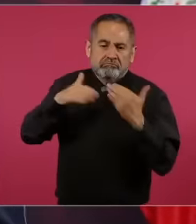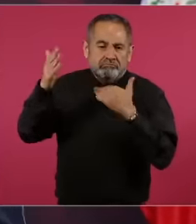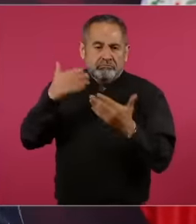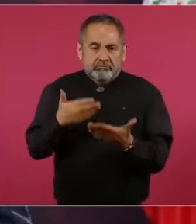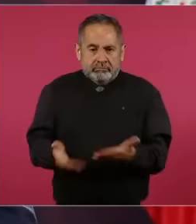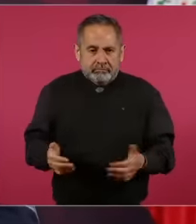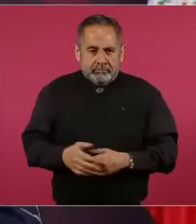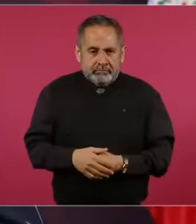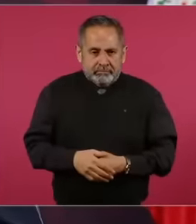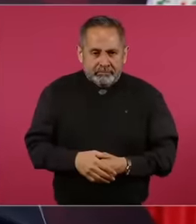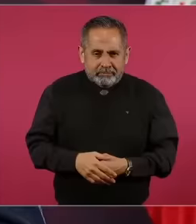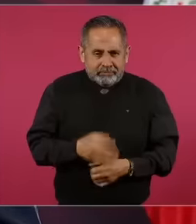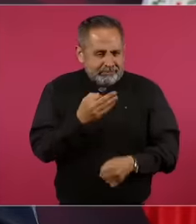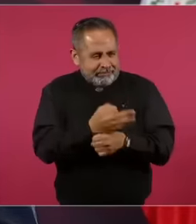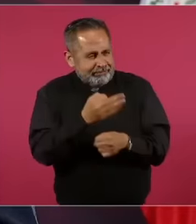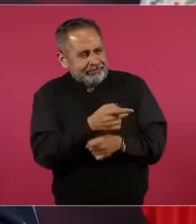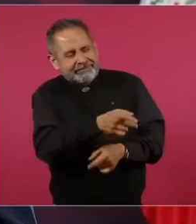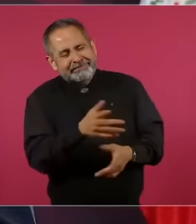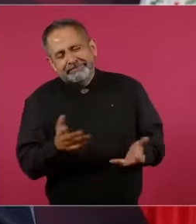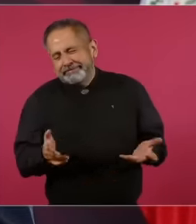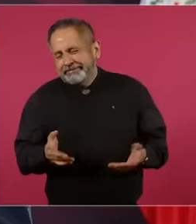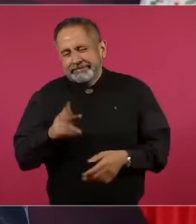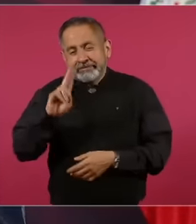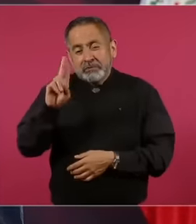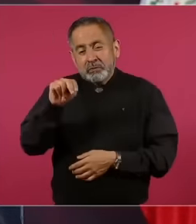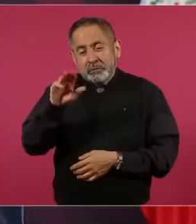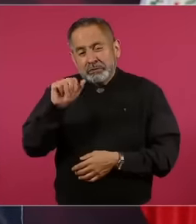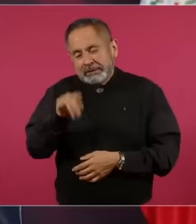no los tiempos de ahora,